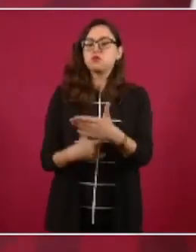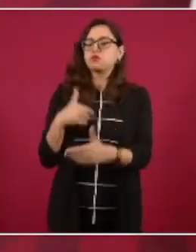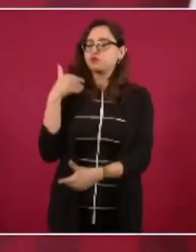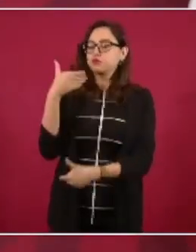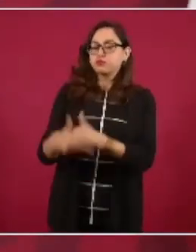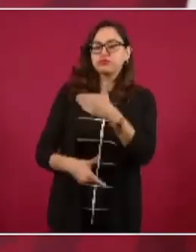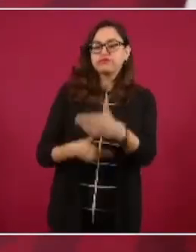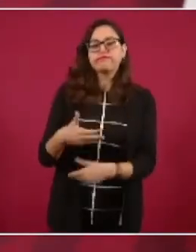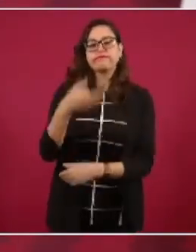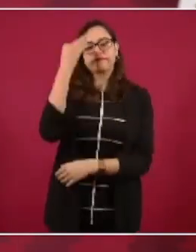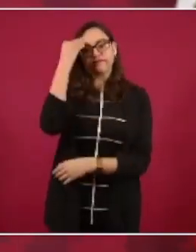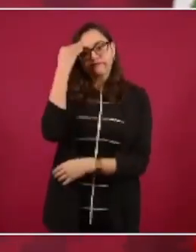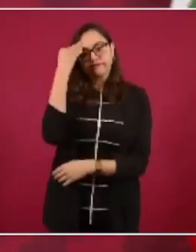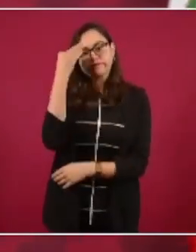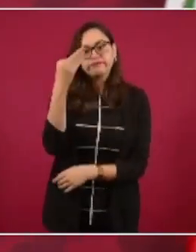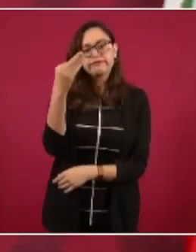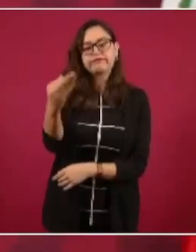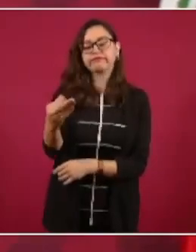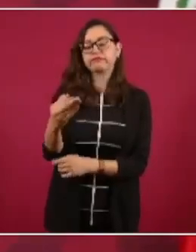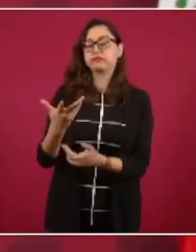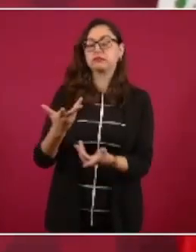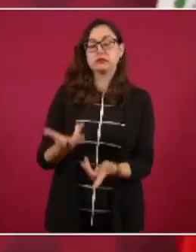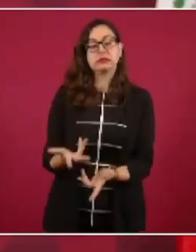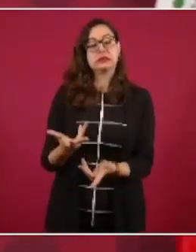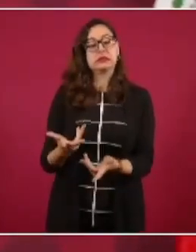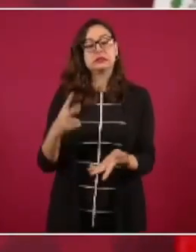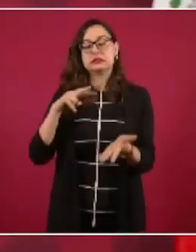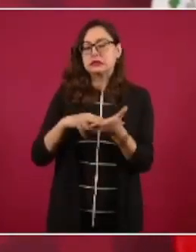y mucha ingeniería,